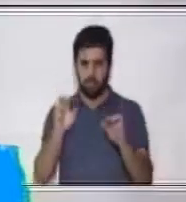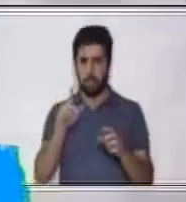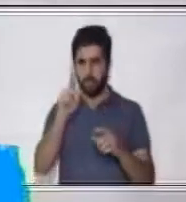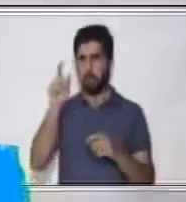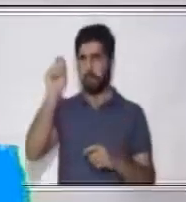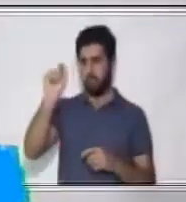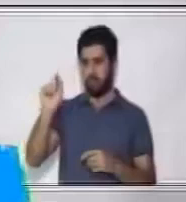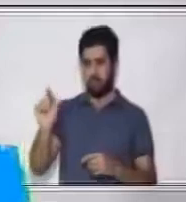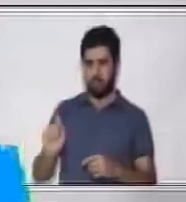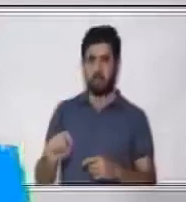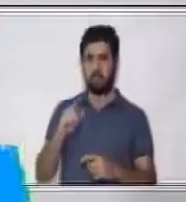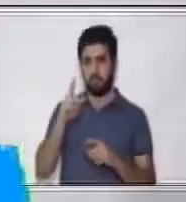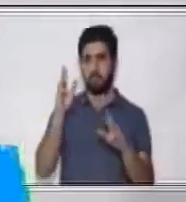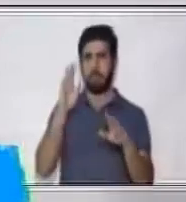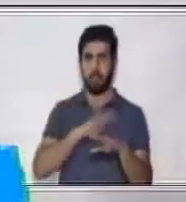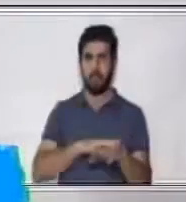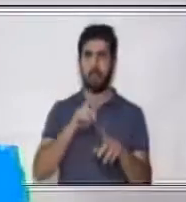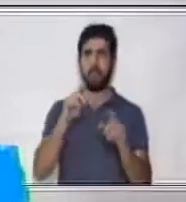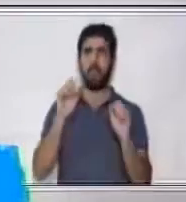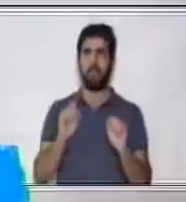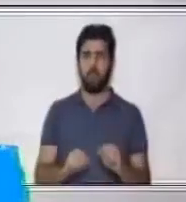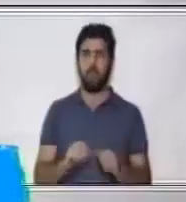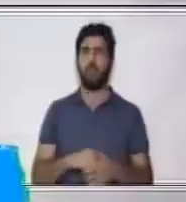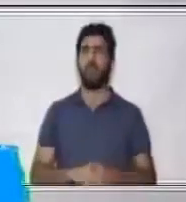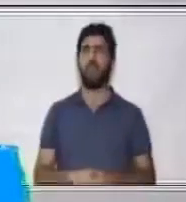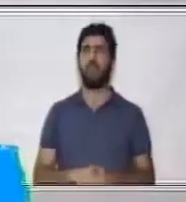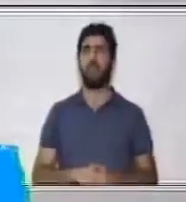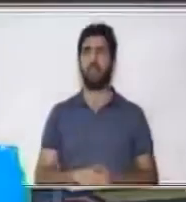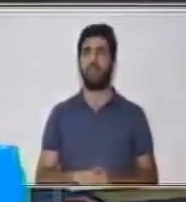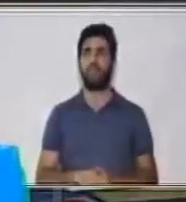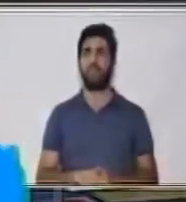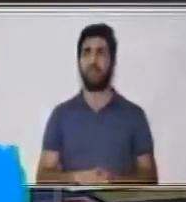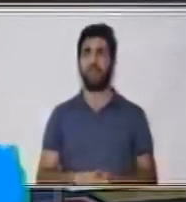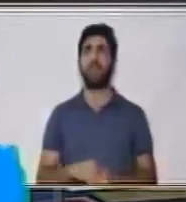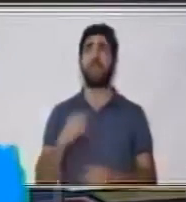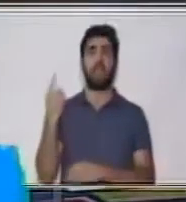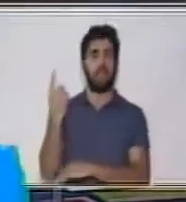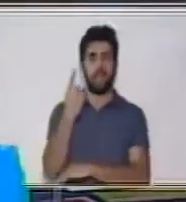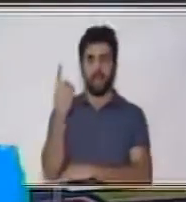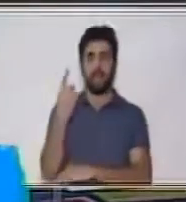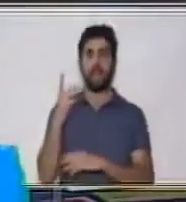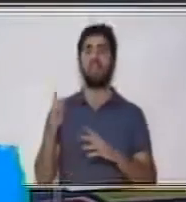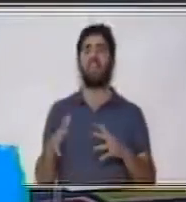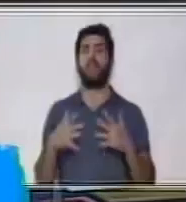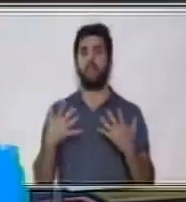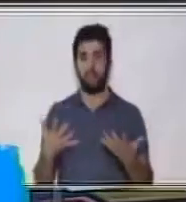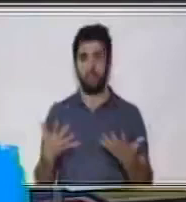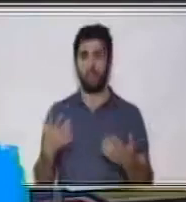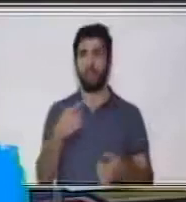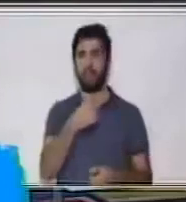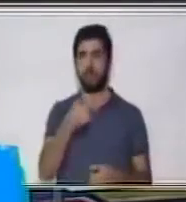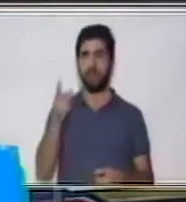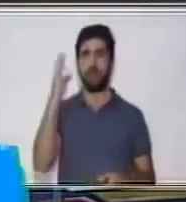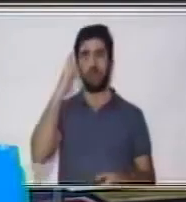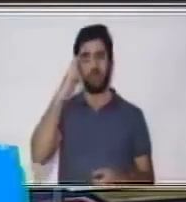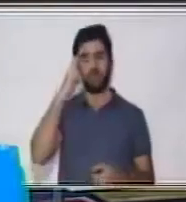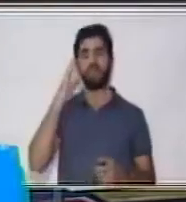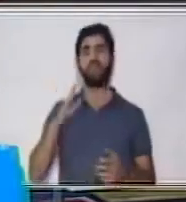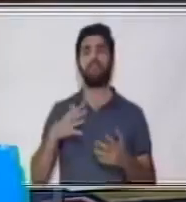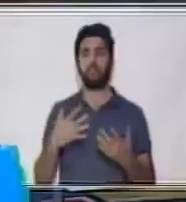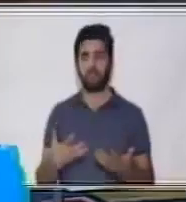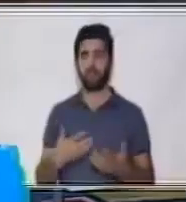campo semántico de personajes de cuentos. Es muy importante recordar y